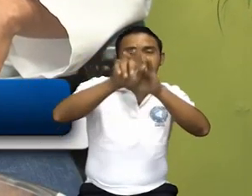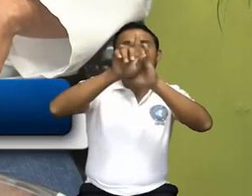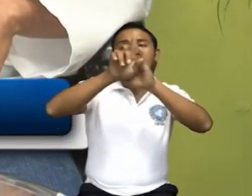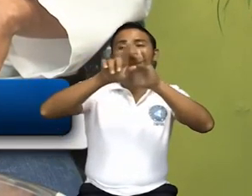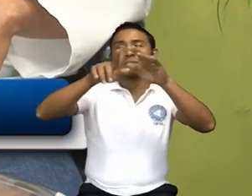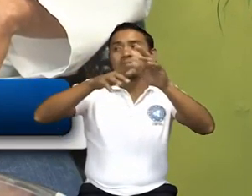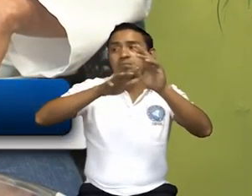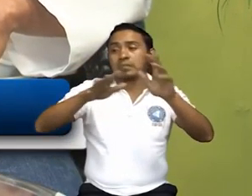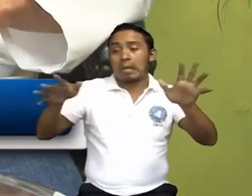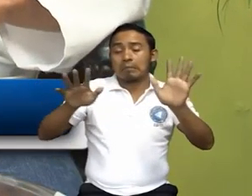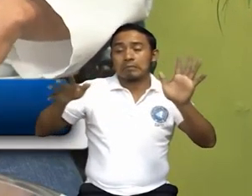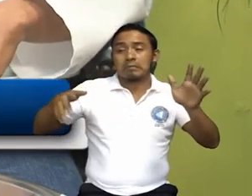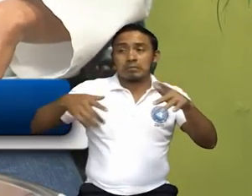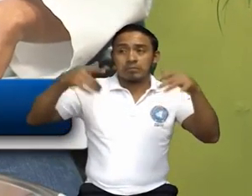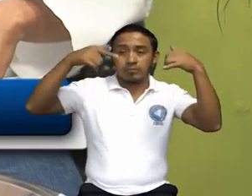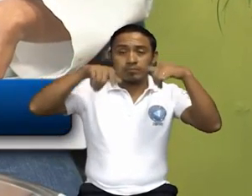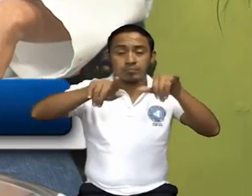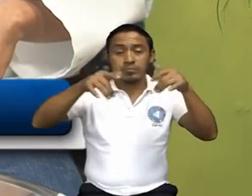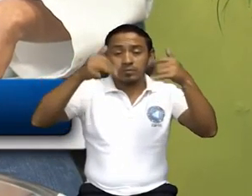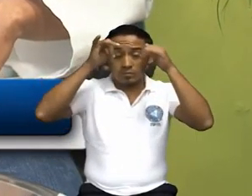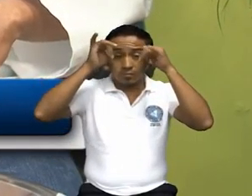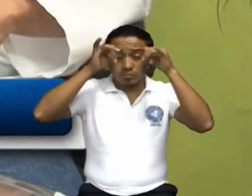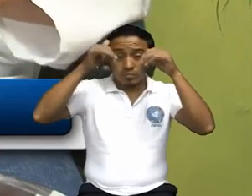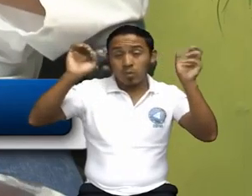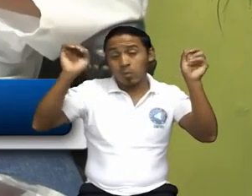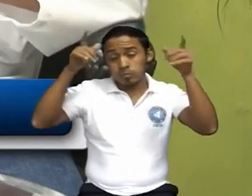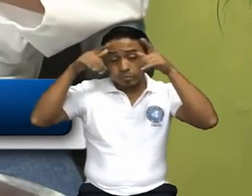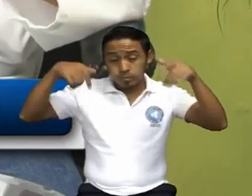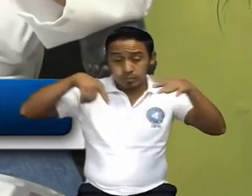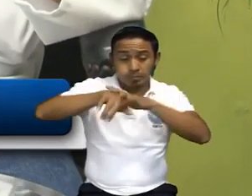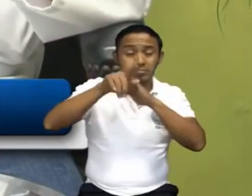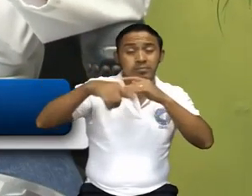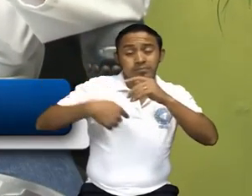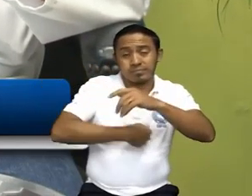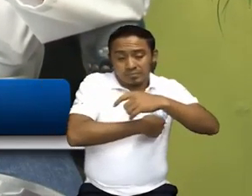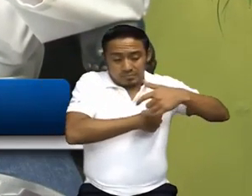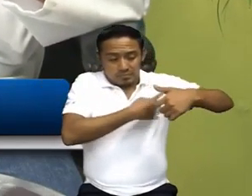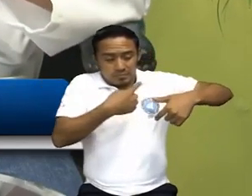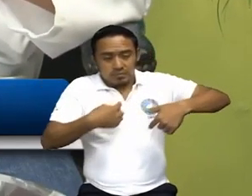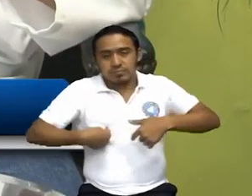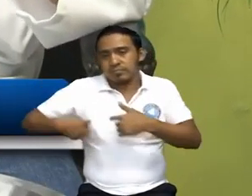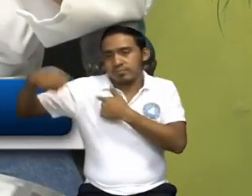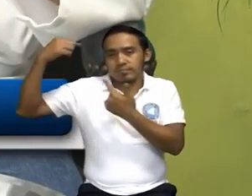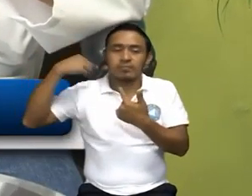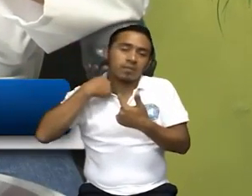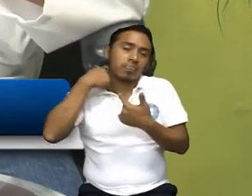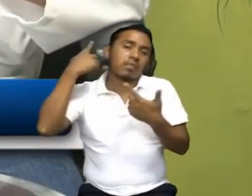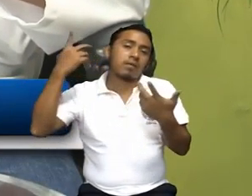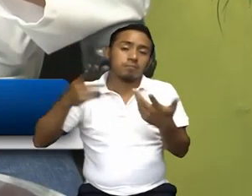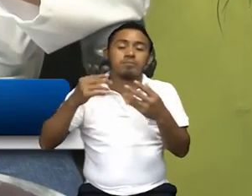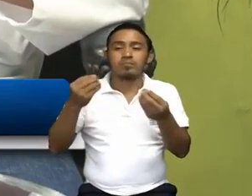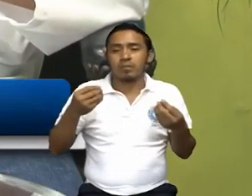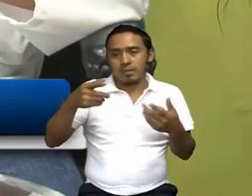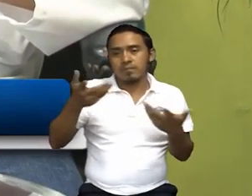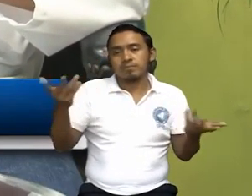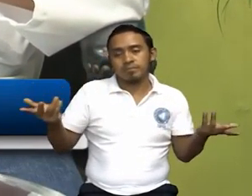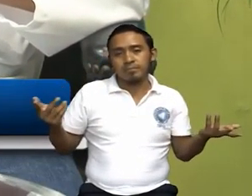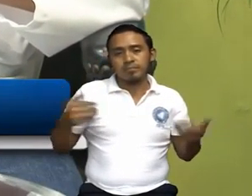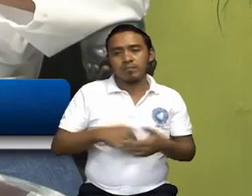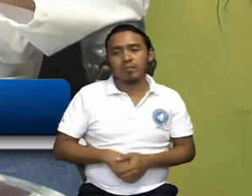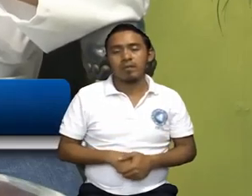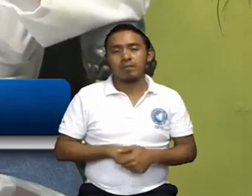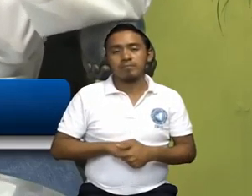que lo va a atacar y lo pueden cornear, ocasionarle lesiones, heridas, ¿verdad? Que otro de los accidentes que ocurren muy frecuentemente en el